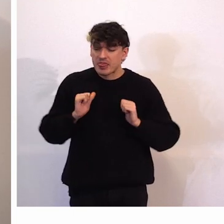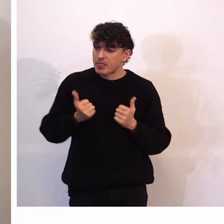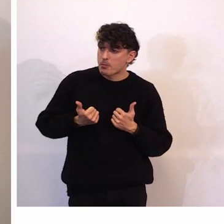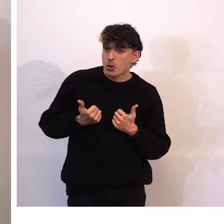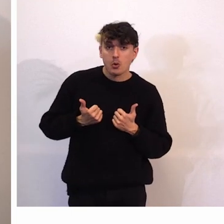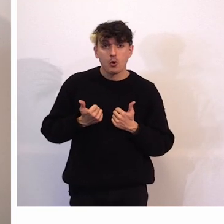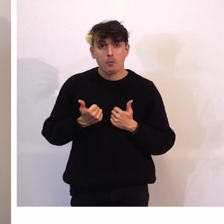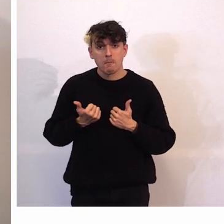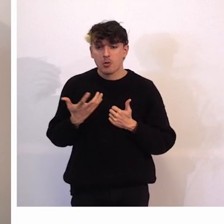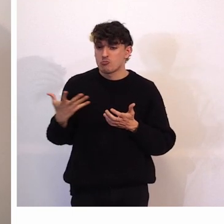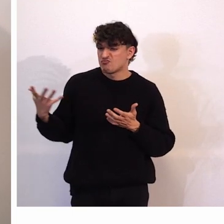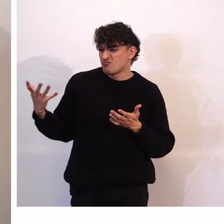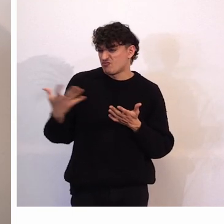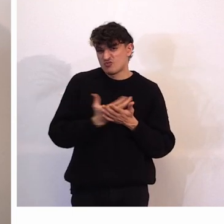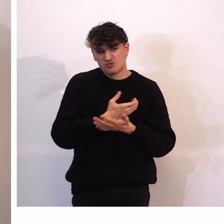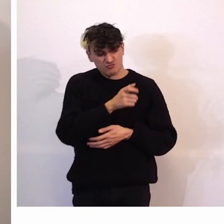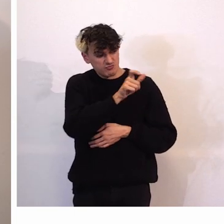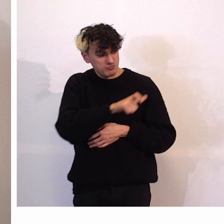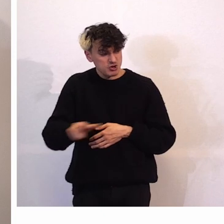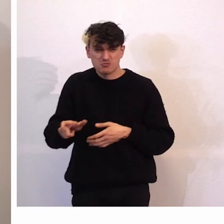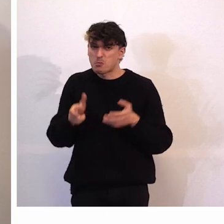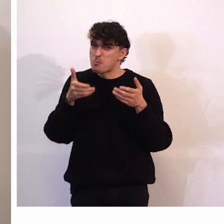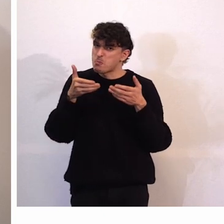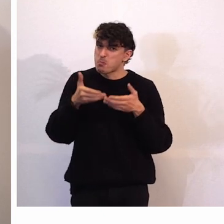estábamos todos un poco perdidos, porque